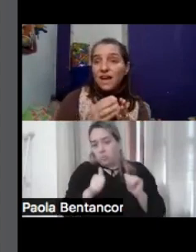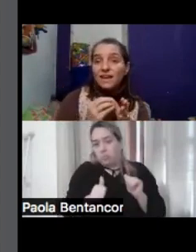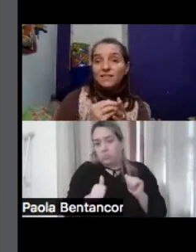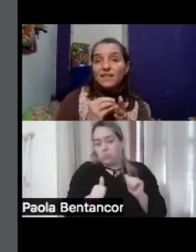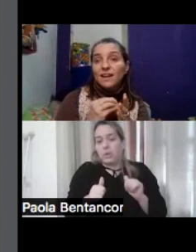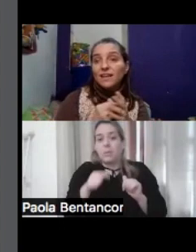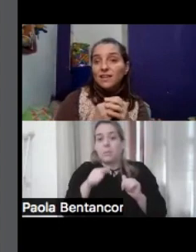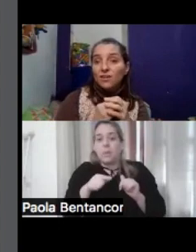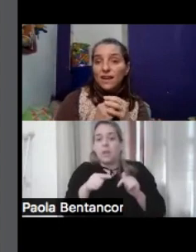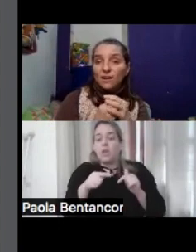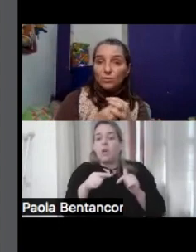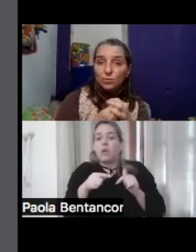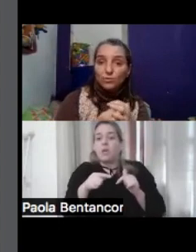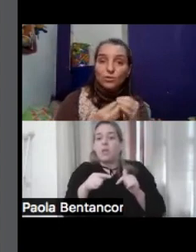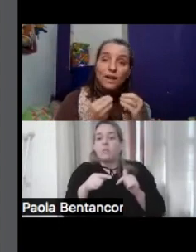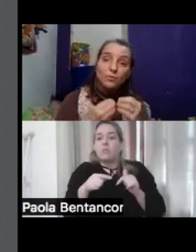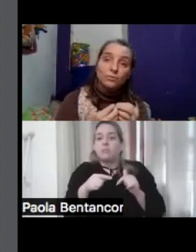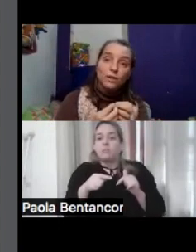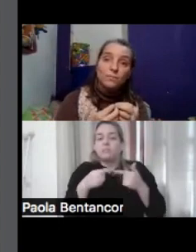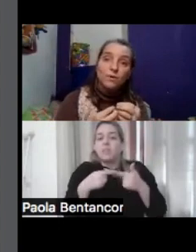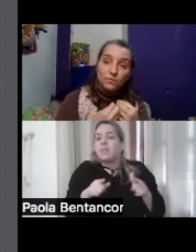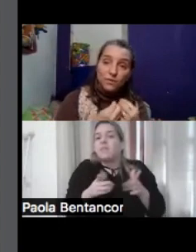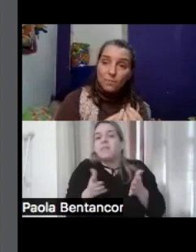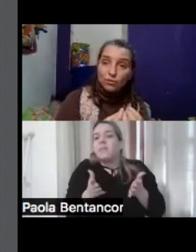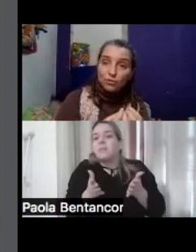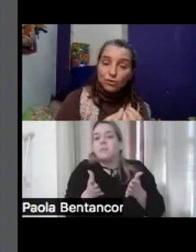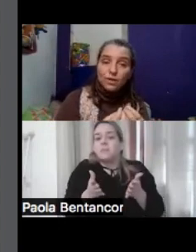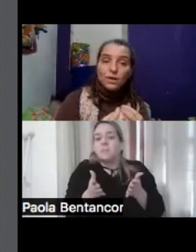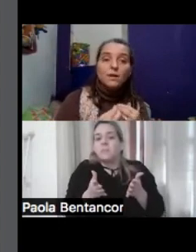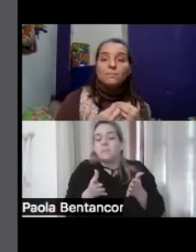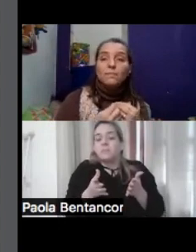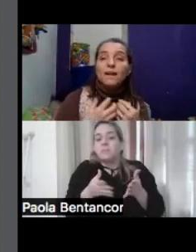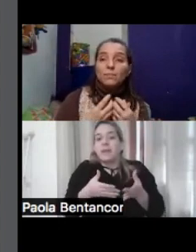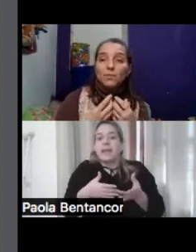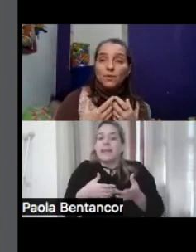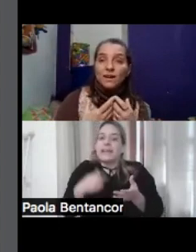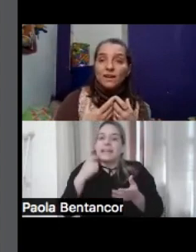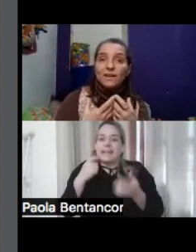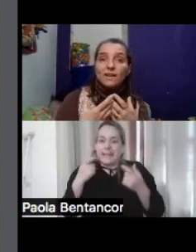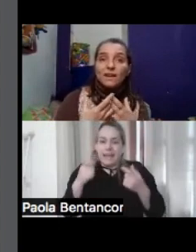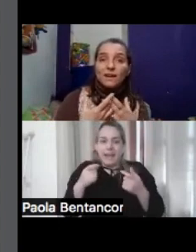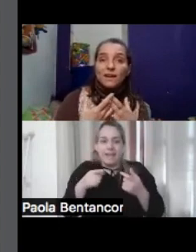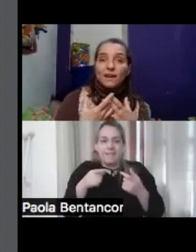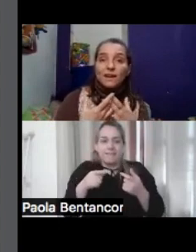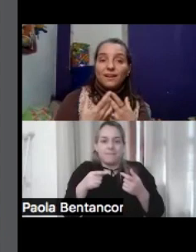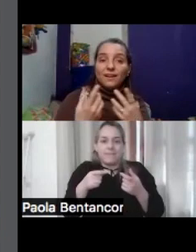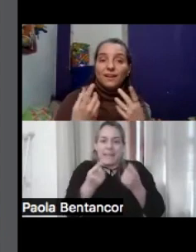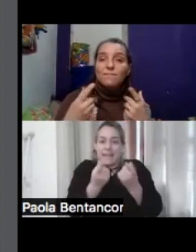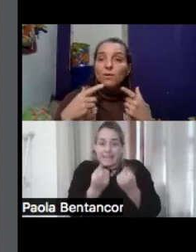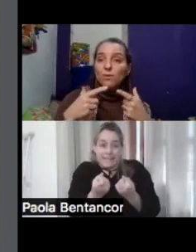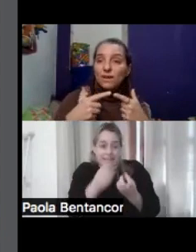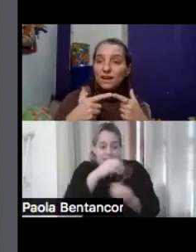la diferencia es que se requirió de la construcción de algún tipo de apoyo para poder